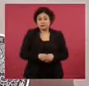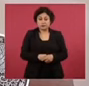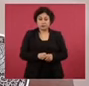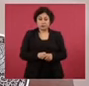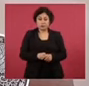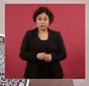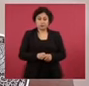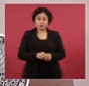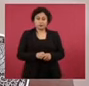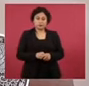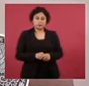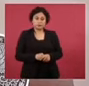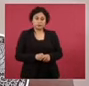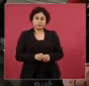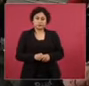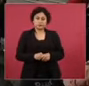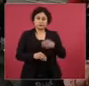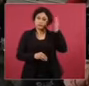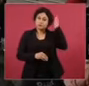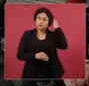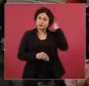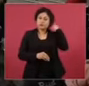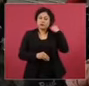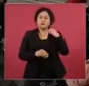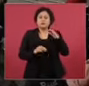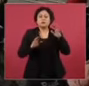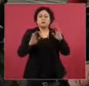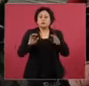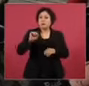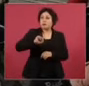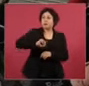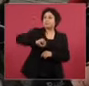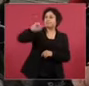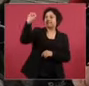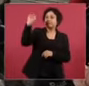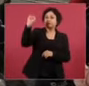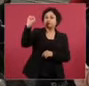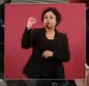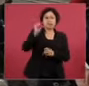que se incrementaba la inflación.